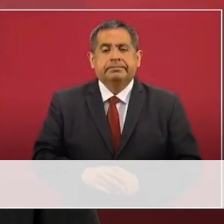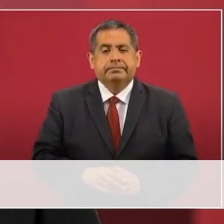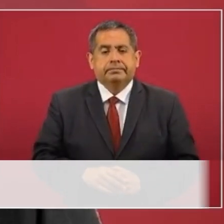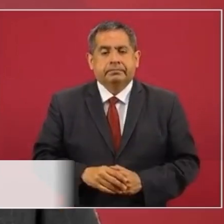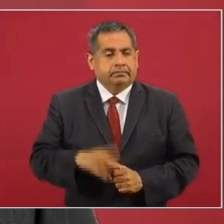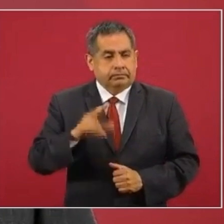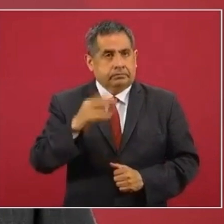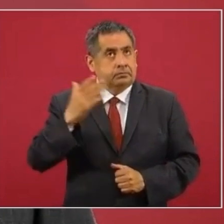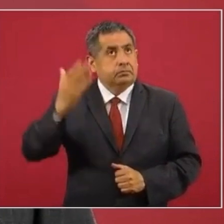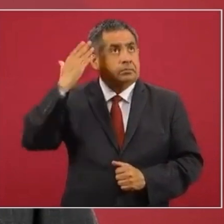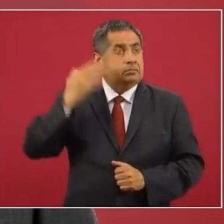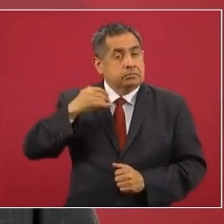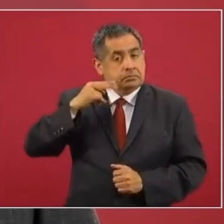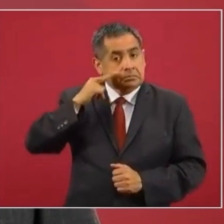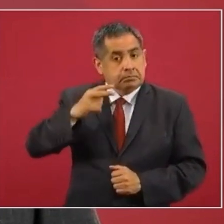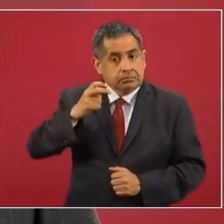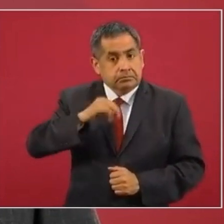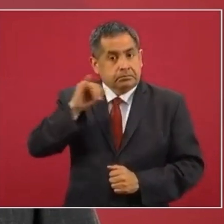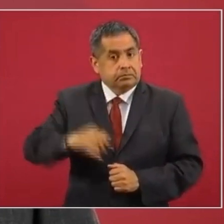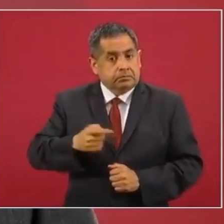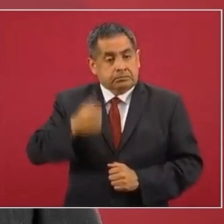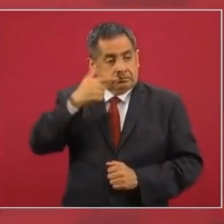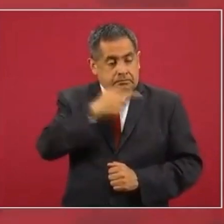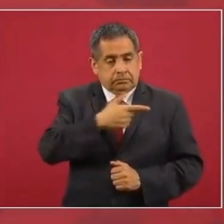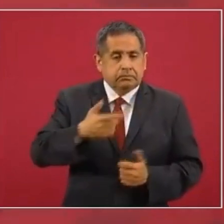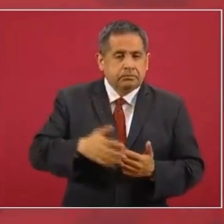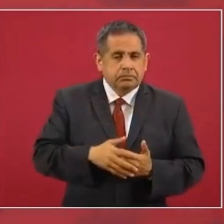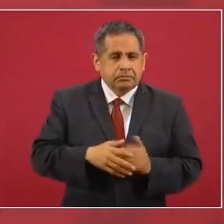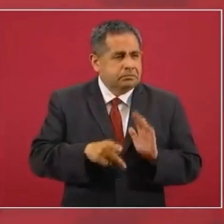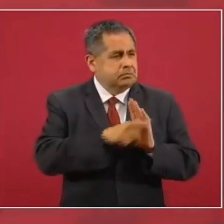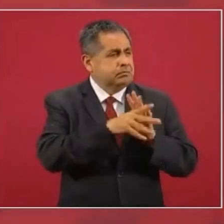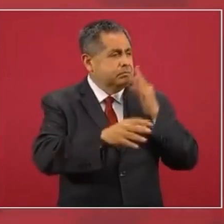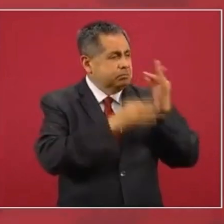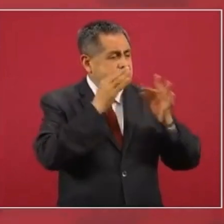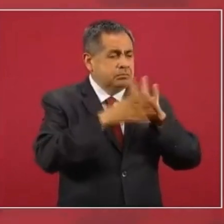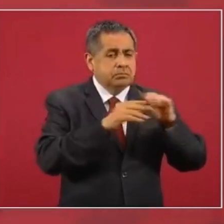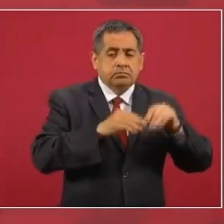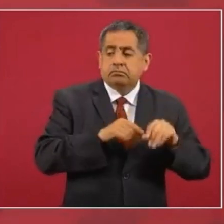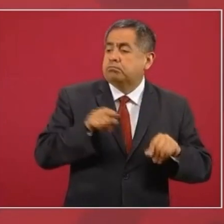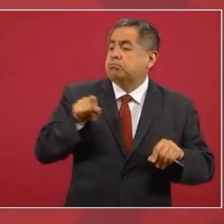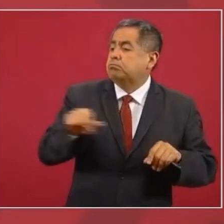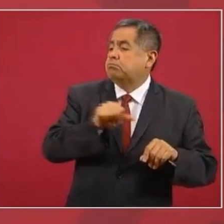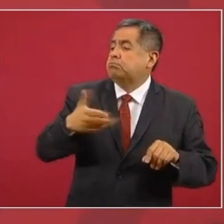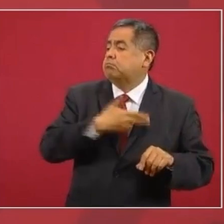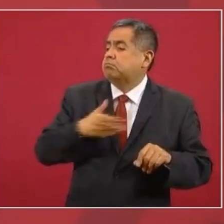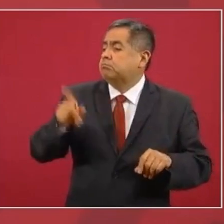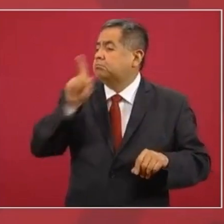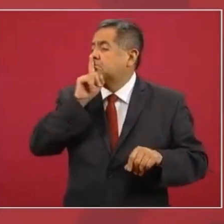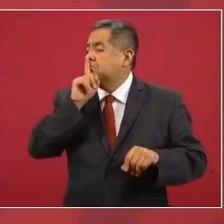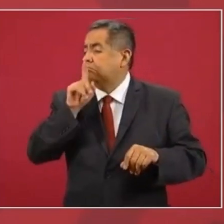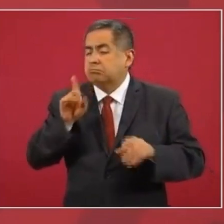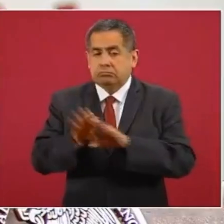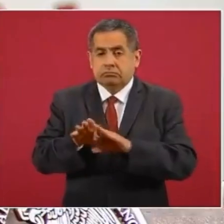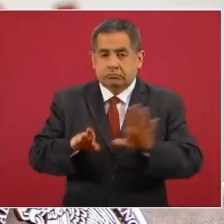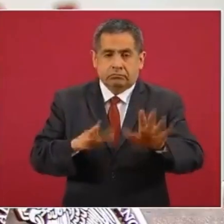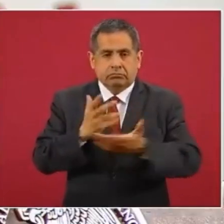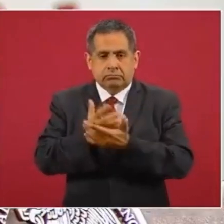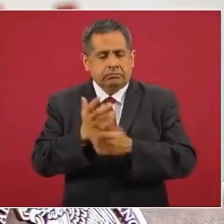Eso no se había visto. Los medios censuran. Estoy hablando en Estados Unidos